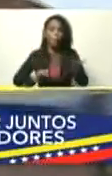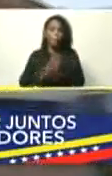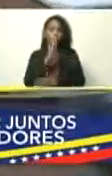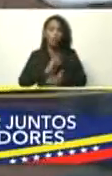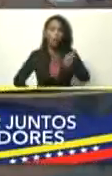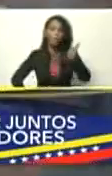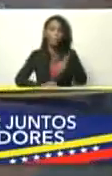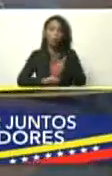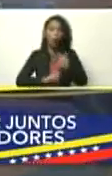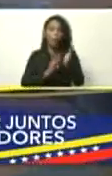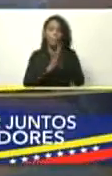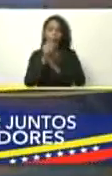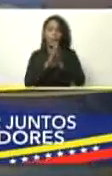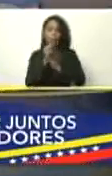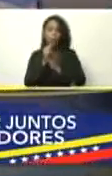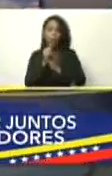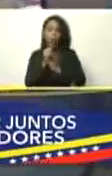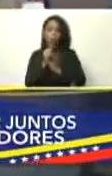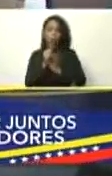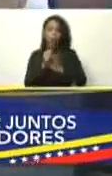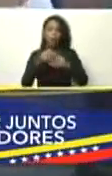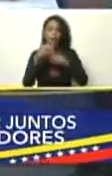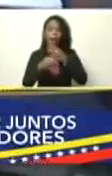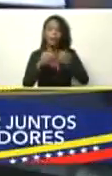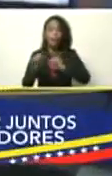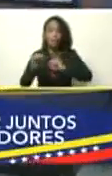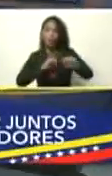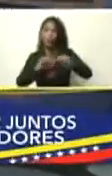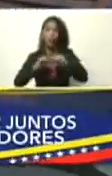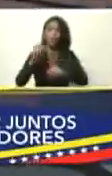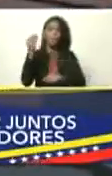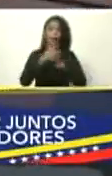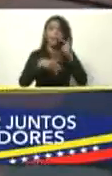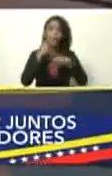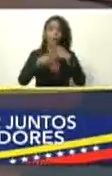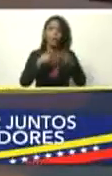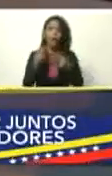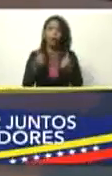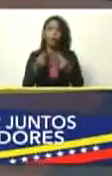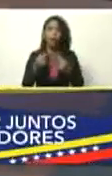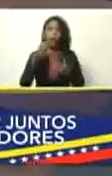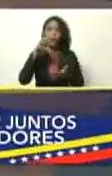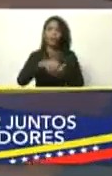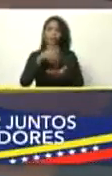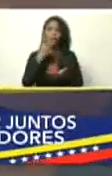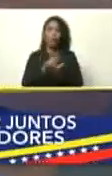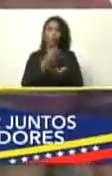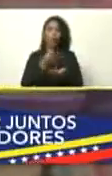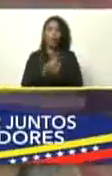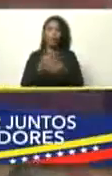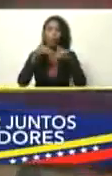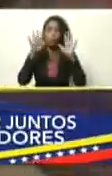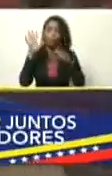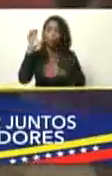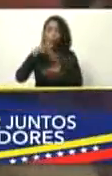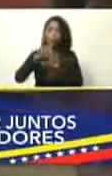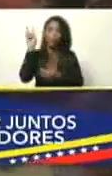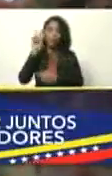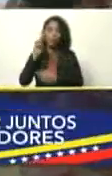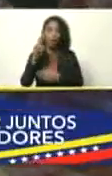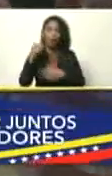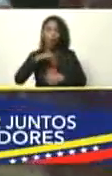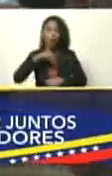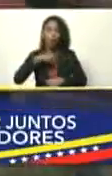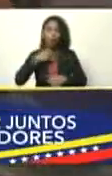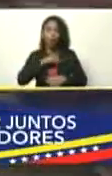de emprendimiento que, por supuesto, dinamiza cada vez más la política económica del Estado monaguense y, por supuesto, el Estado venezolano. Pero bueno, vamos a hacer entrega